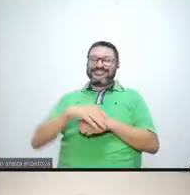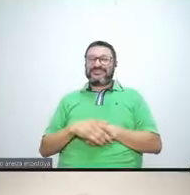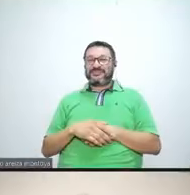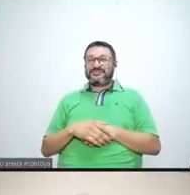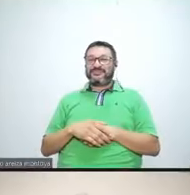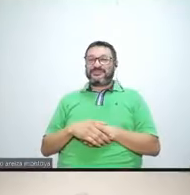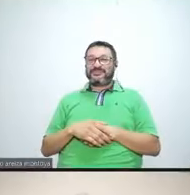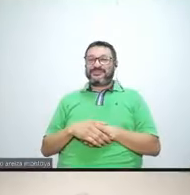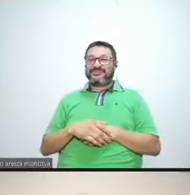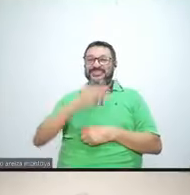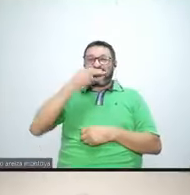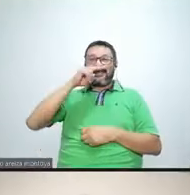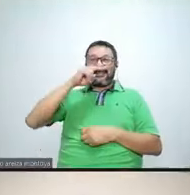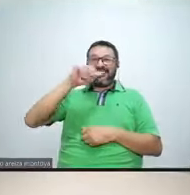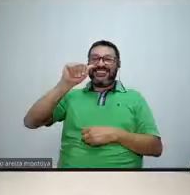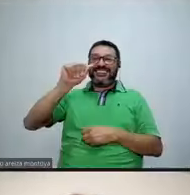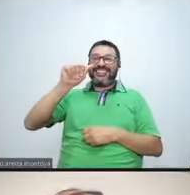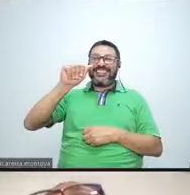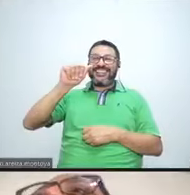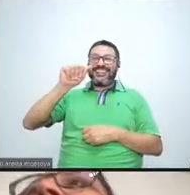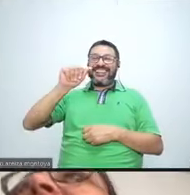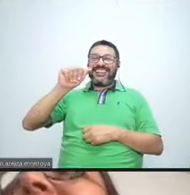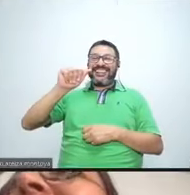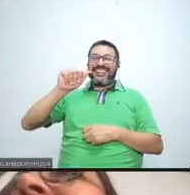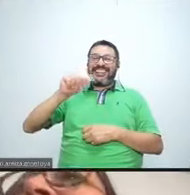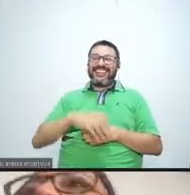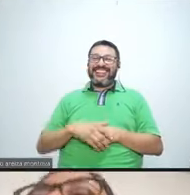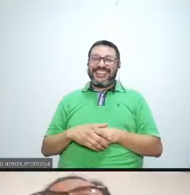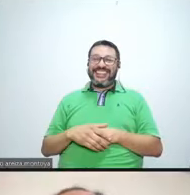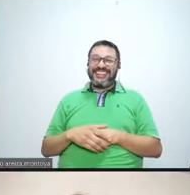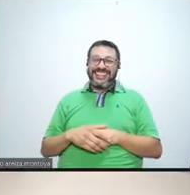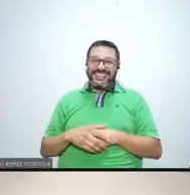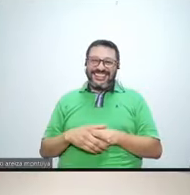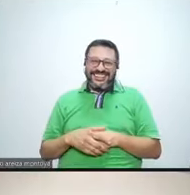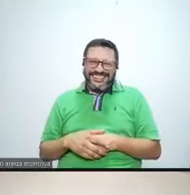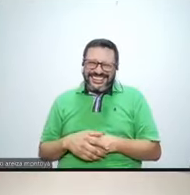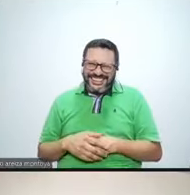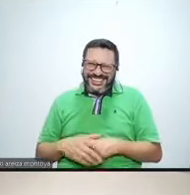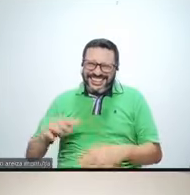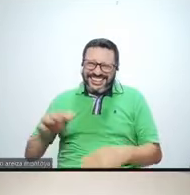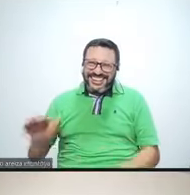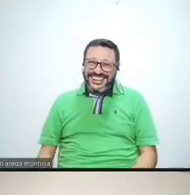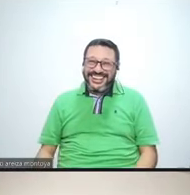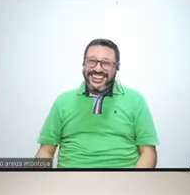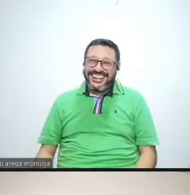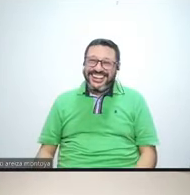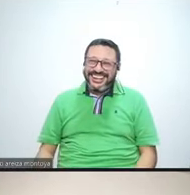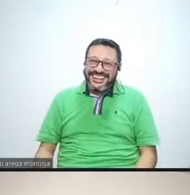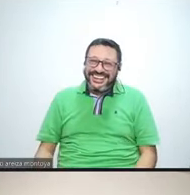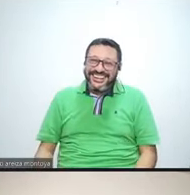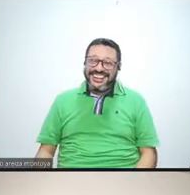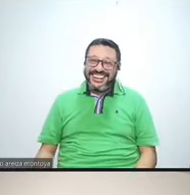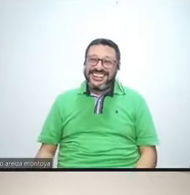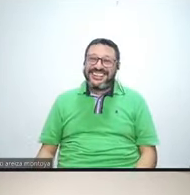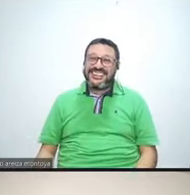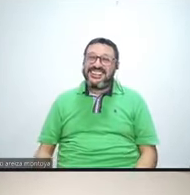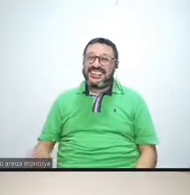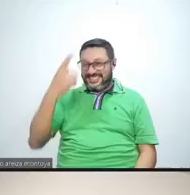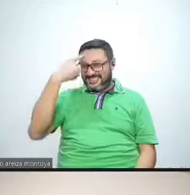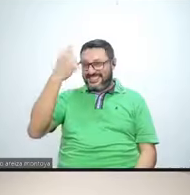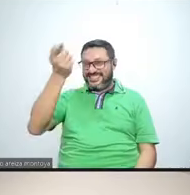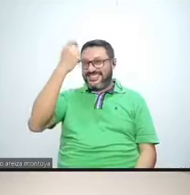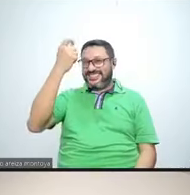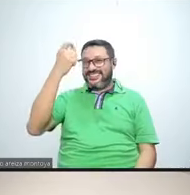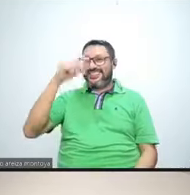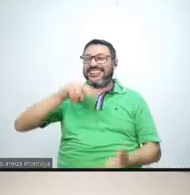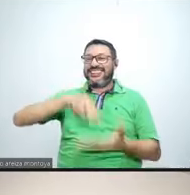Yo es que estudiaba en la escuela de niñas, ahí se llamaba aquí la de La Paz en Envigado. Entonces me salí de gimnasia por eso. Me traumatizaron porque yo es que en gimnasia...